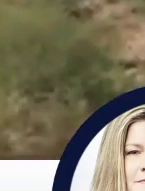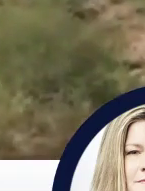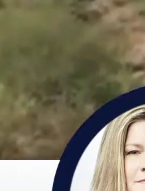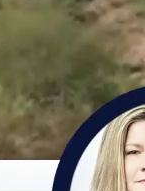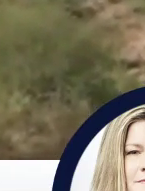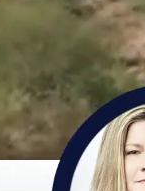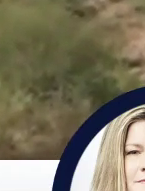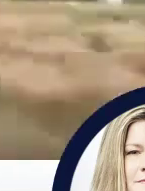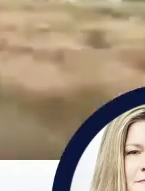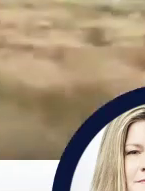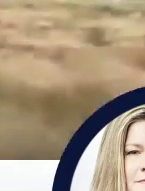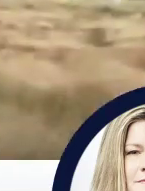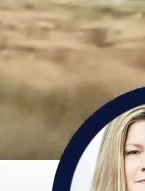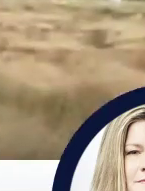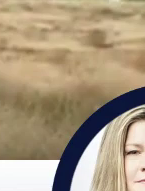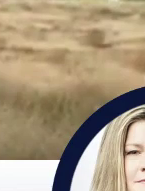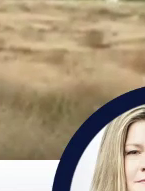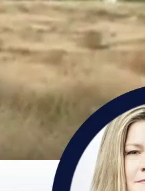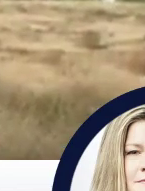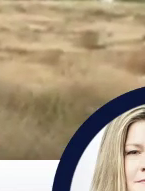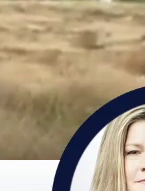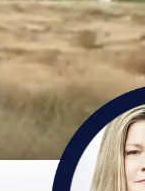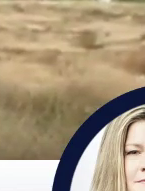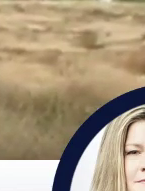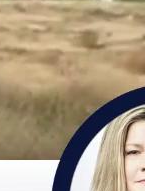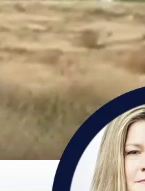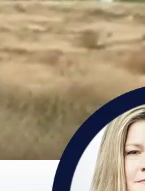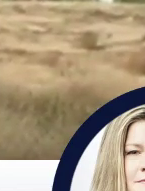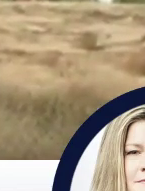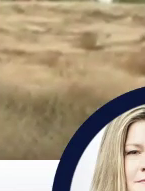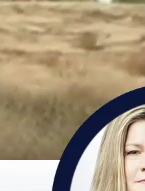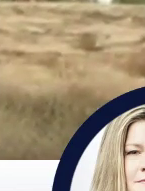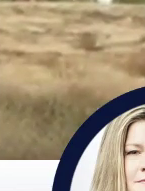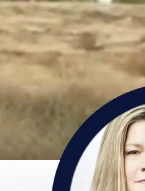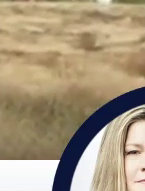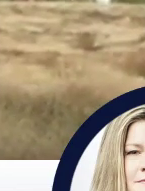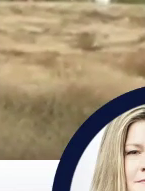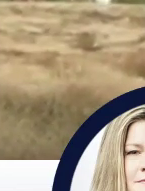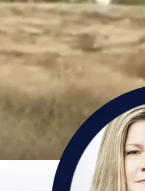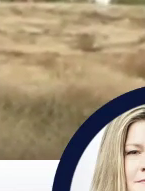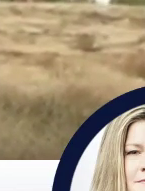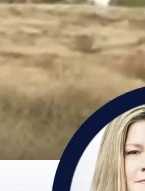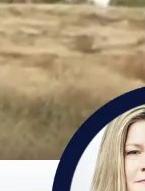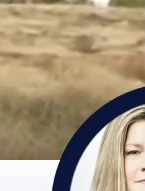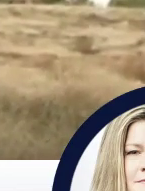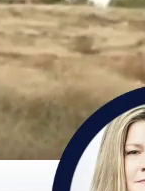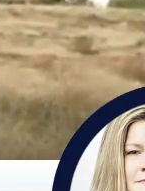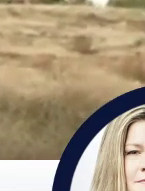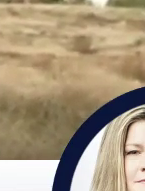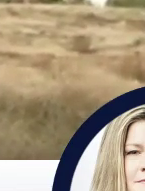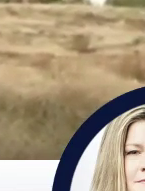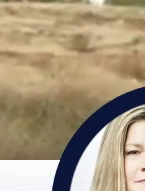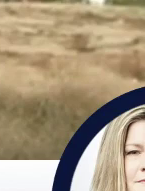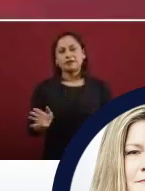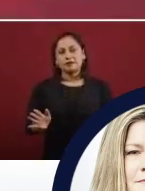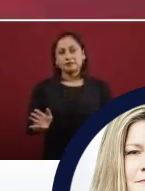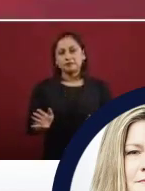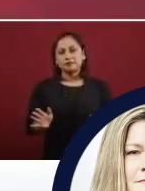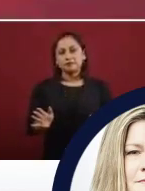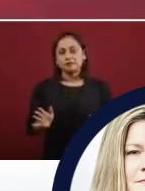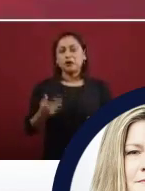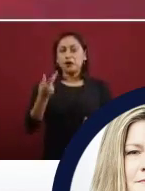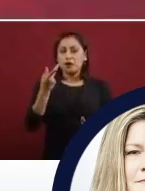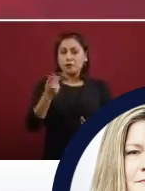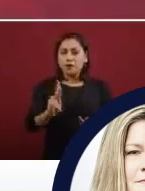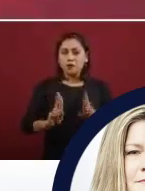sí me sorprendió la falta de, ¿qué quieres tú?, hasta de humanidad, ¿no? Eso Dijo el presidente, no la va a cambiar. no va a cambiar, eso fue lo